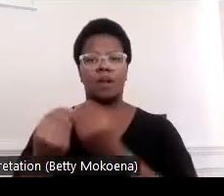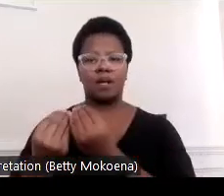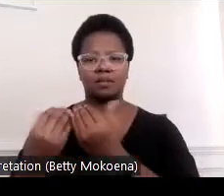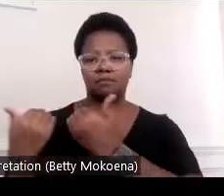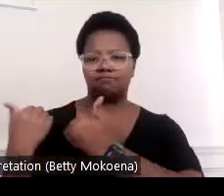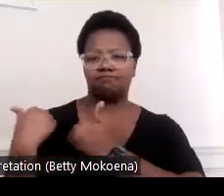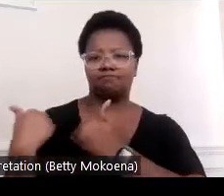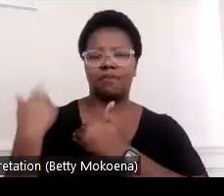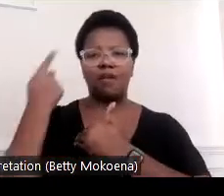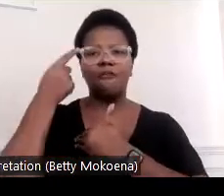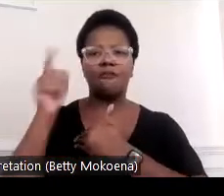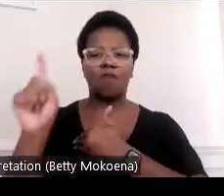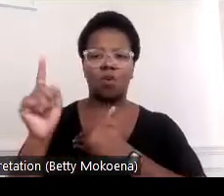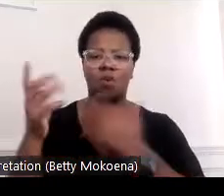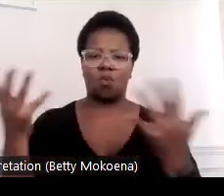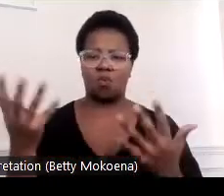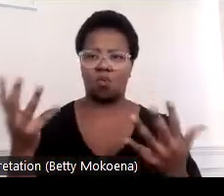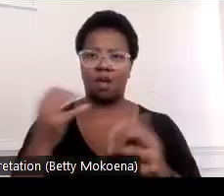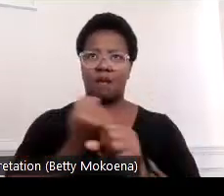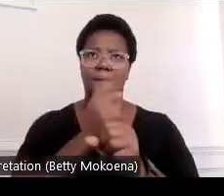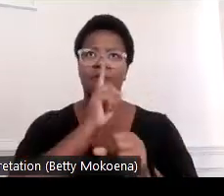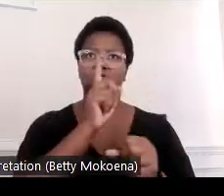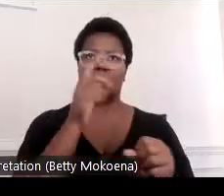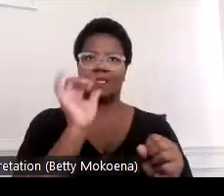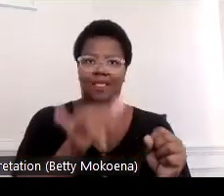la cual está encargada